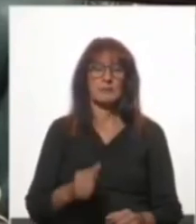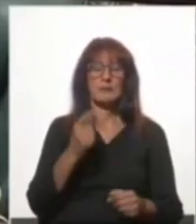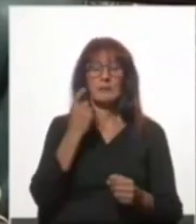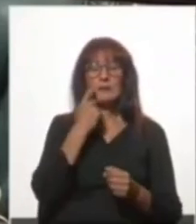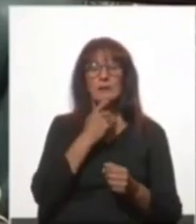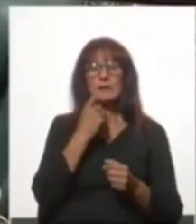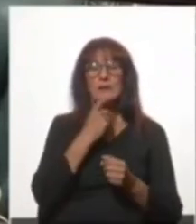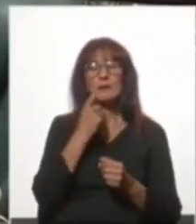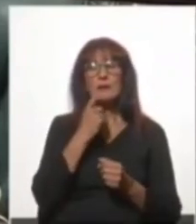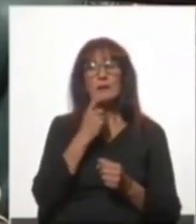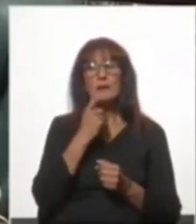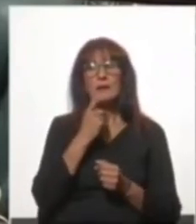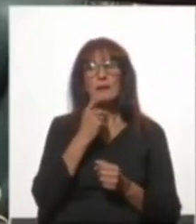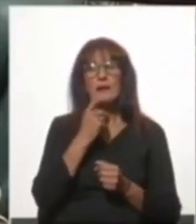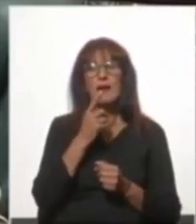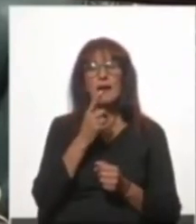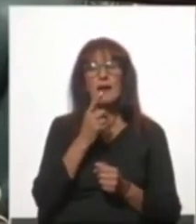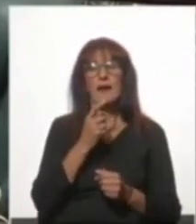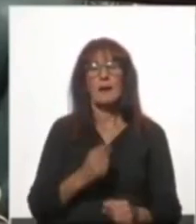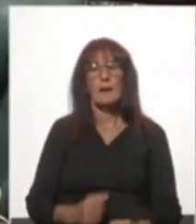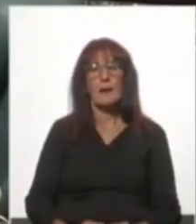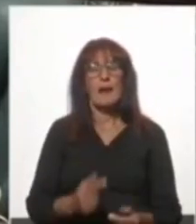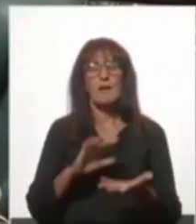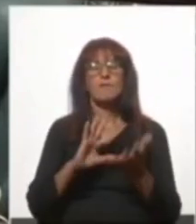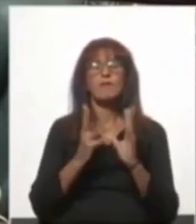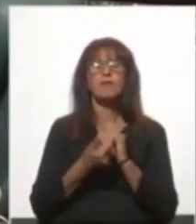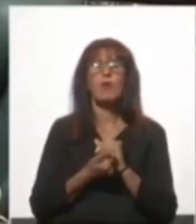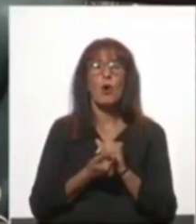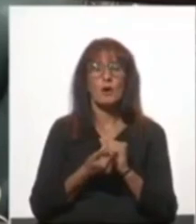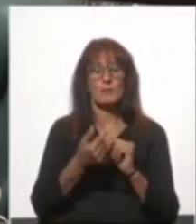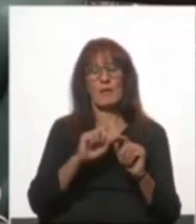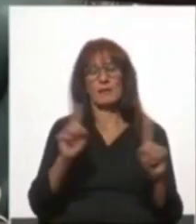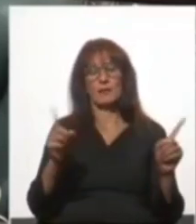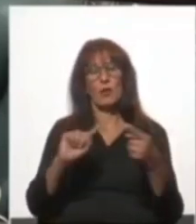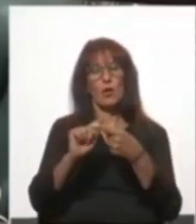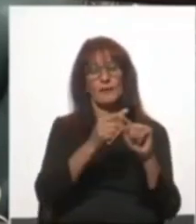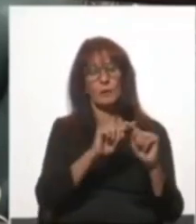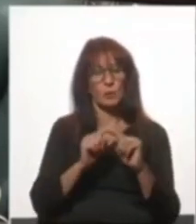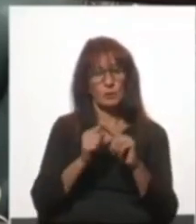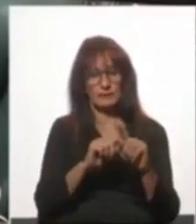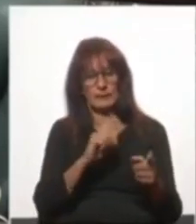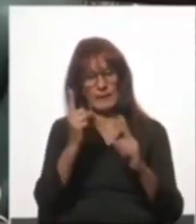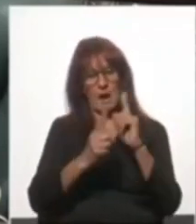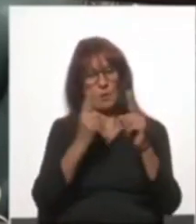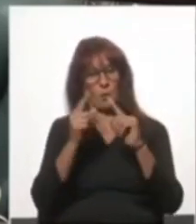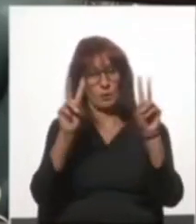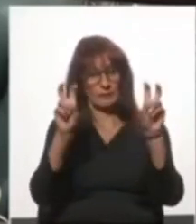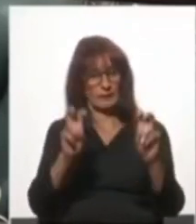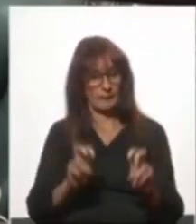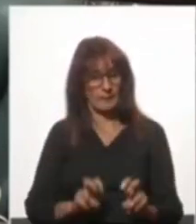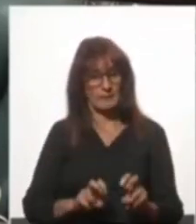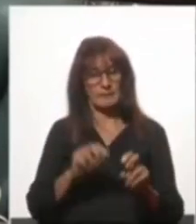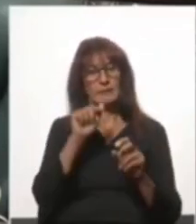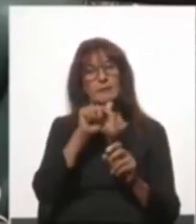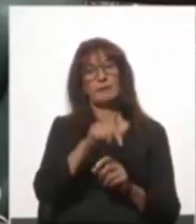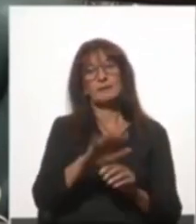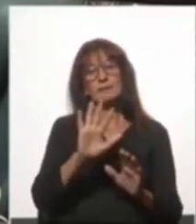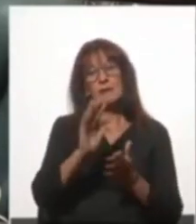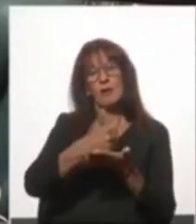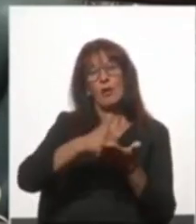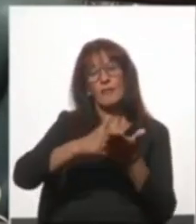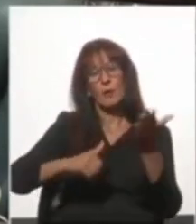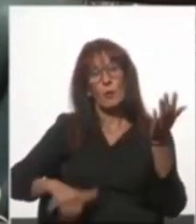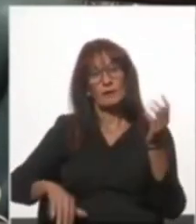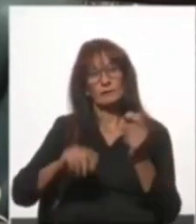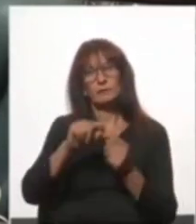mejor dicho, la forma de no discutir algunos temas pasó por entrar en los descuentos